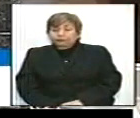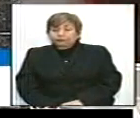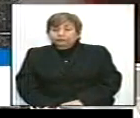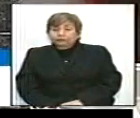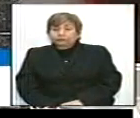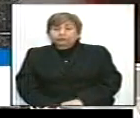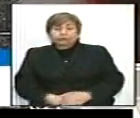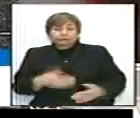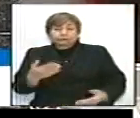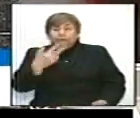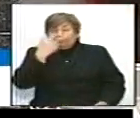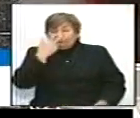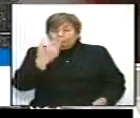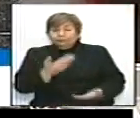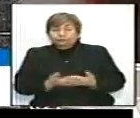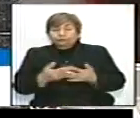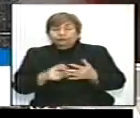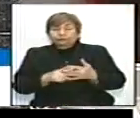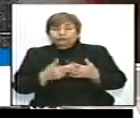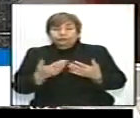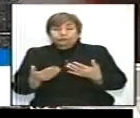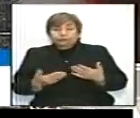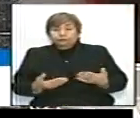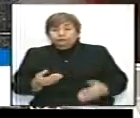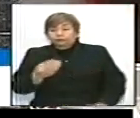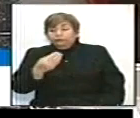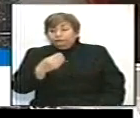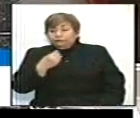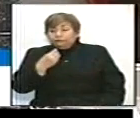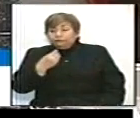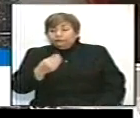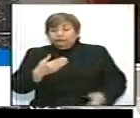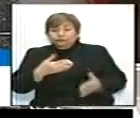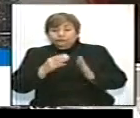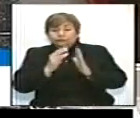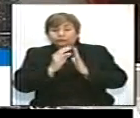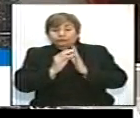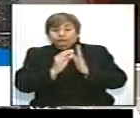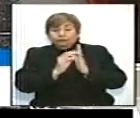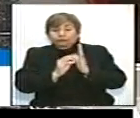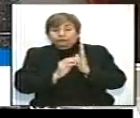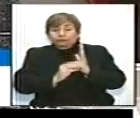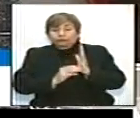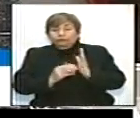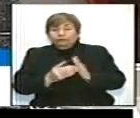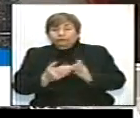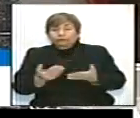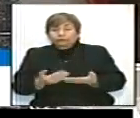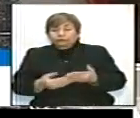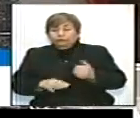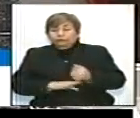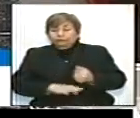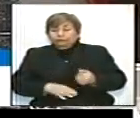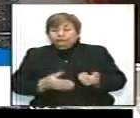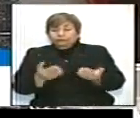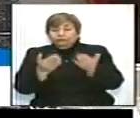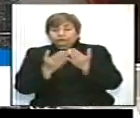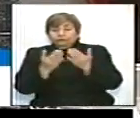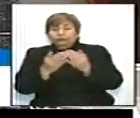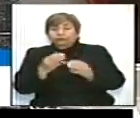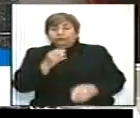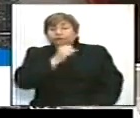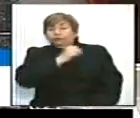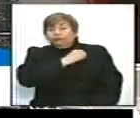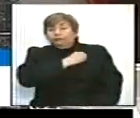Ahí podemos, en principio, mencionar que nosotros tenemos un currículum que se basa en el currículum de la educación